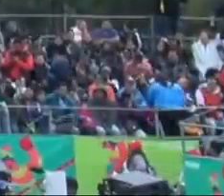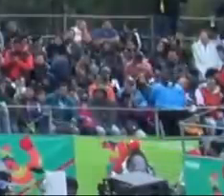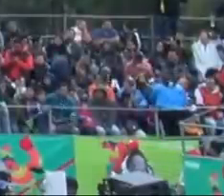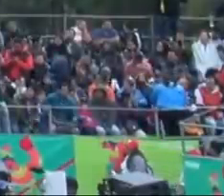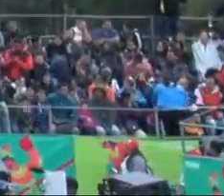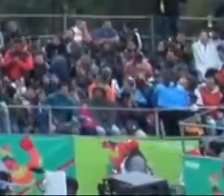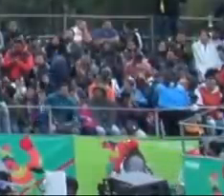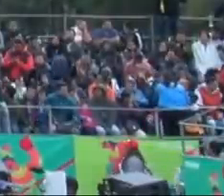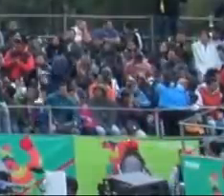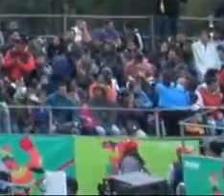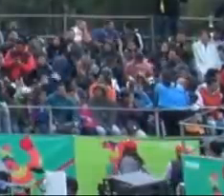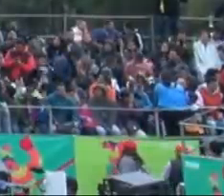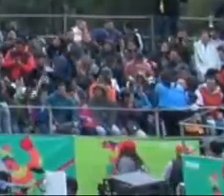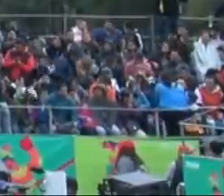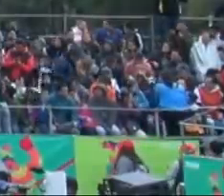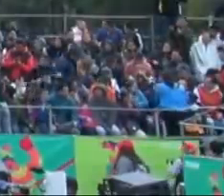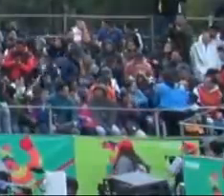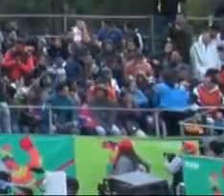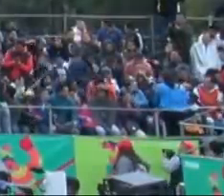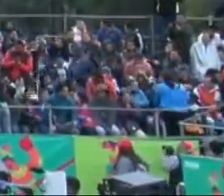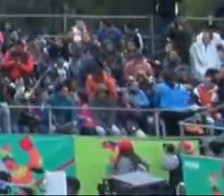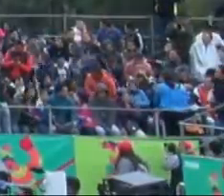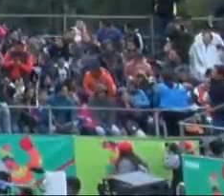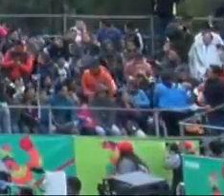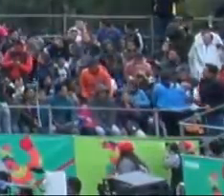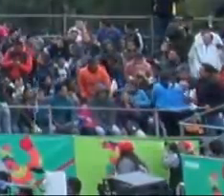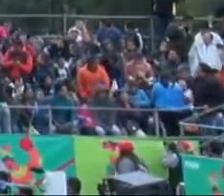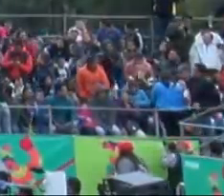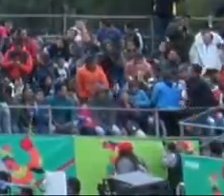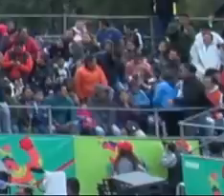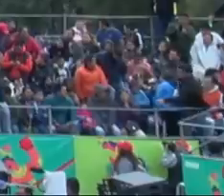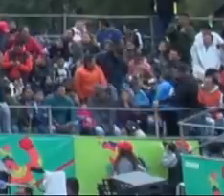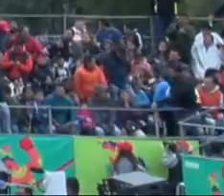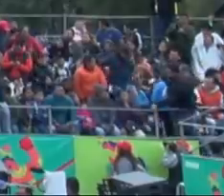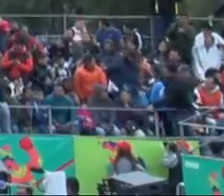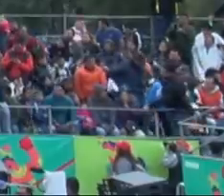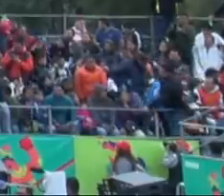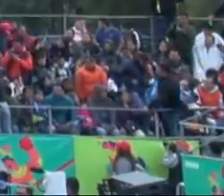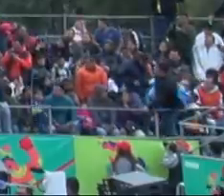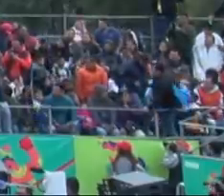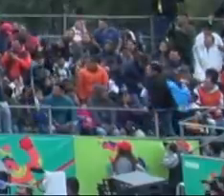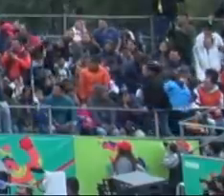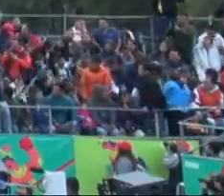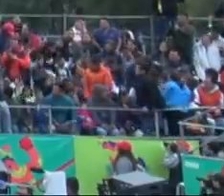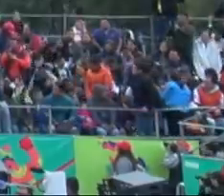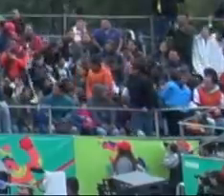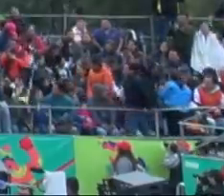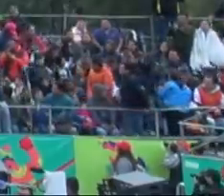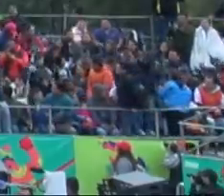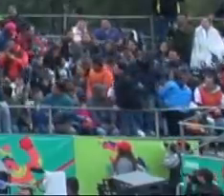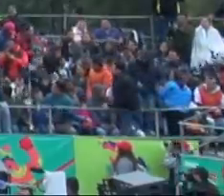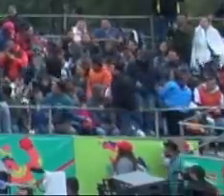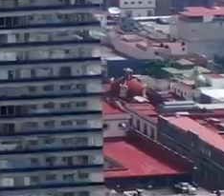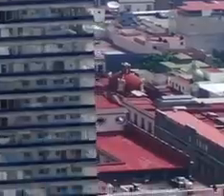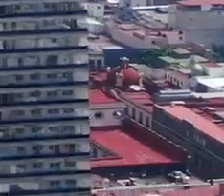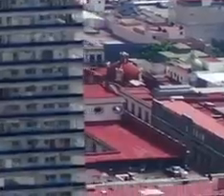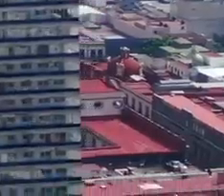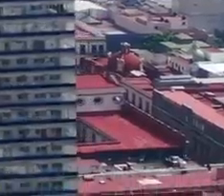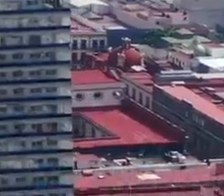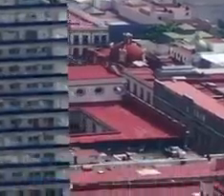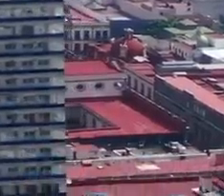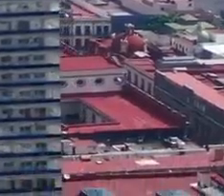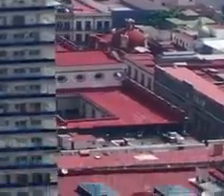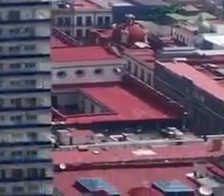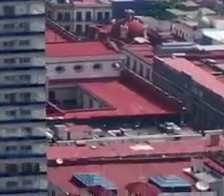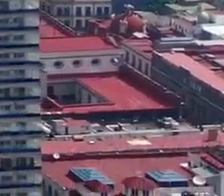Así que este 21 de mayo del 2022, México espera romper el récord Guinness y